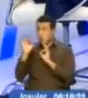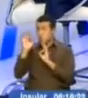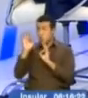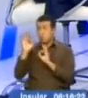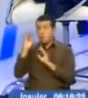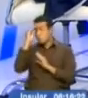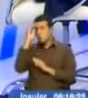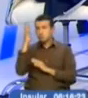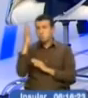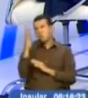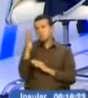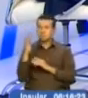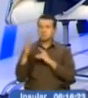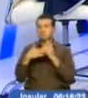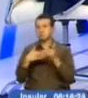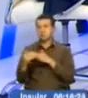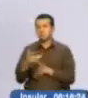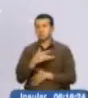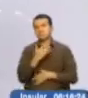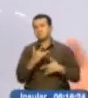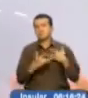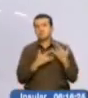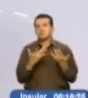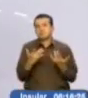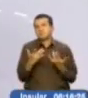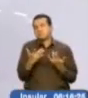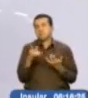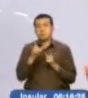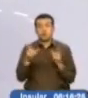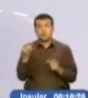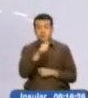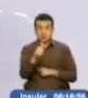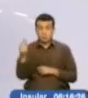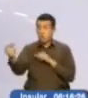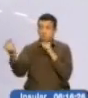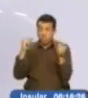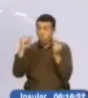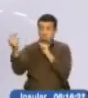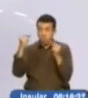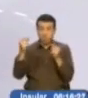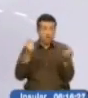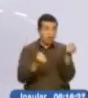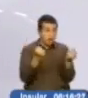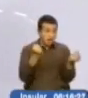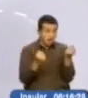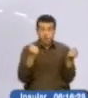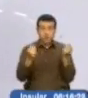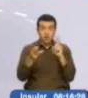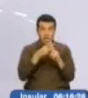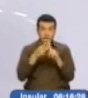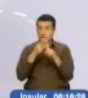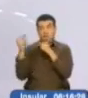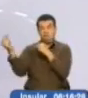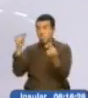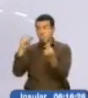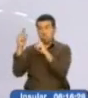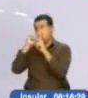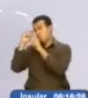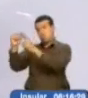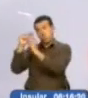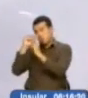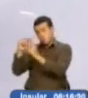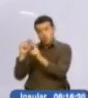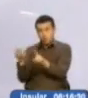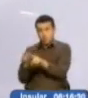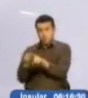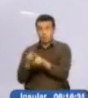educación. Si no hay inteligencia emocional, los mismos individuos que se pelean en el tráfico están en las redes matándose, más fácil. Porque como